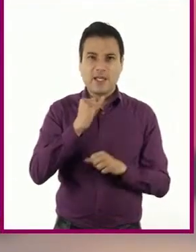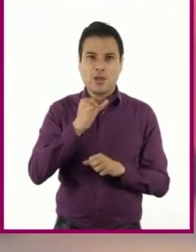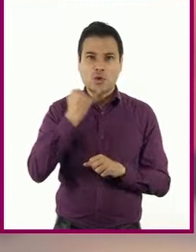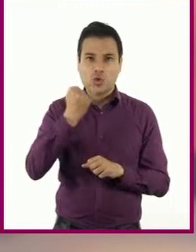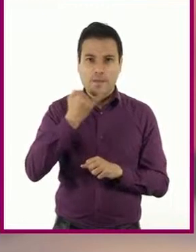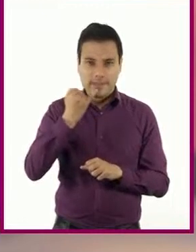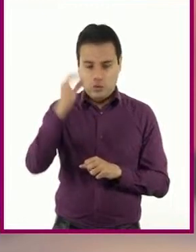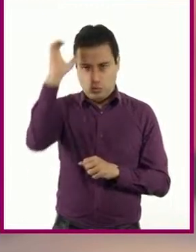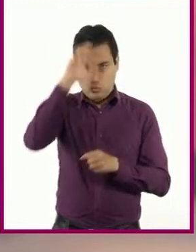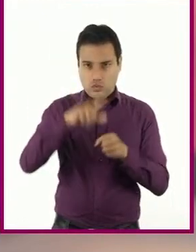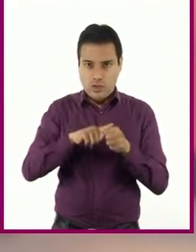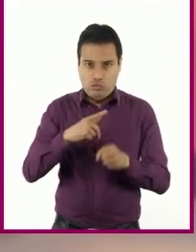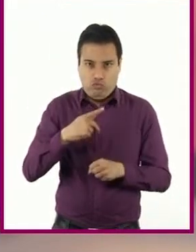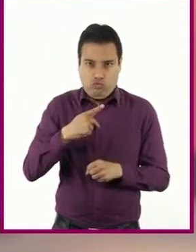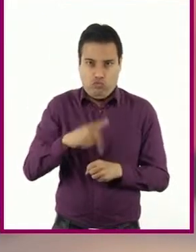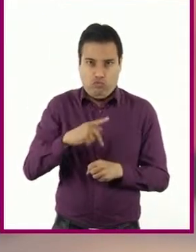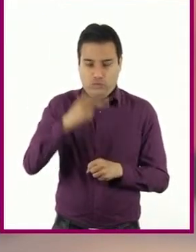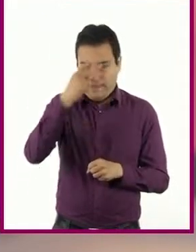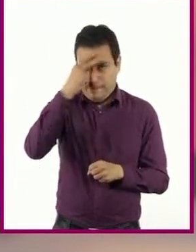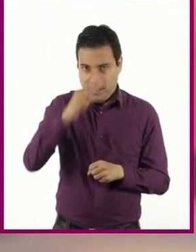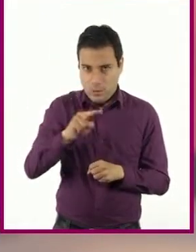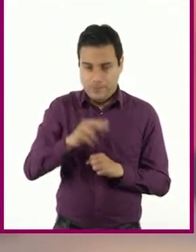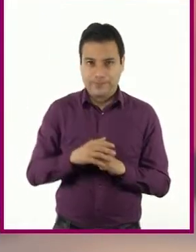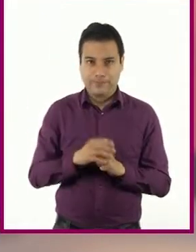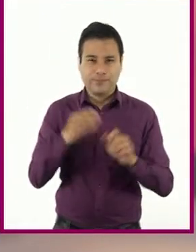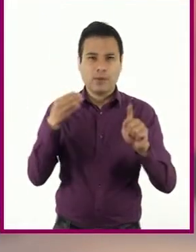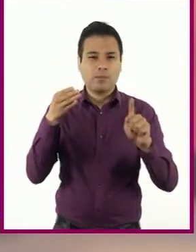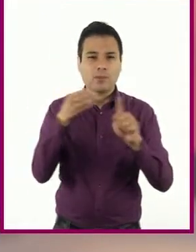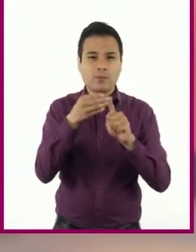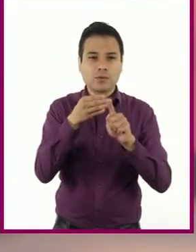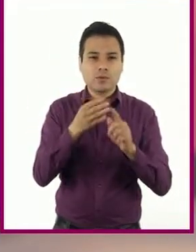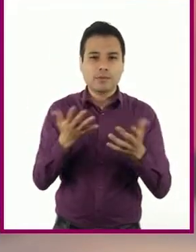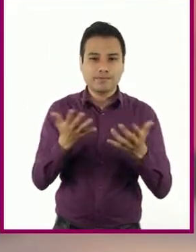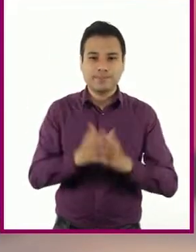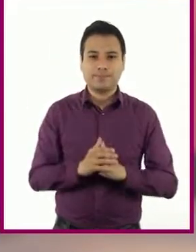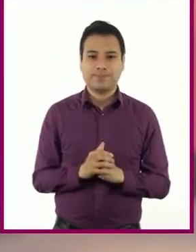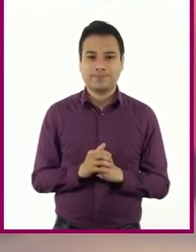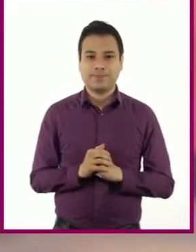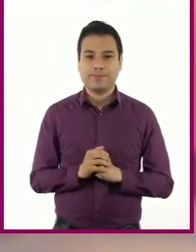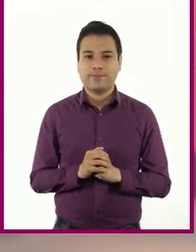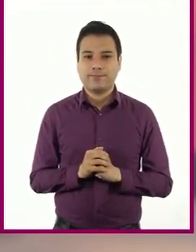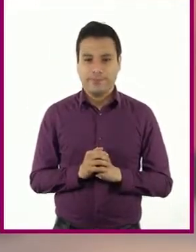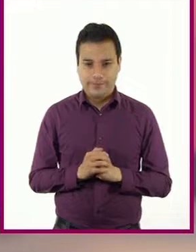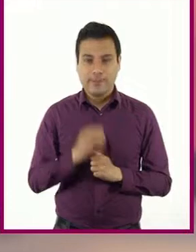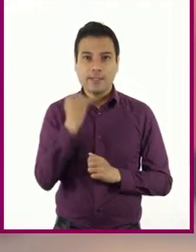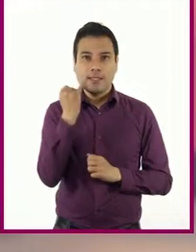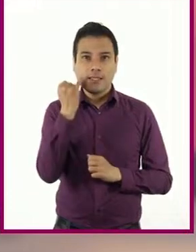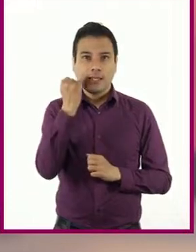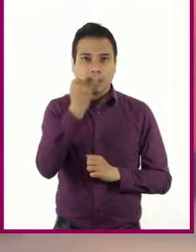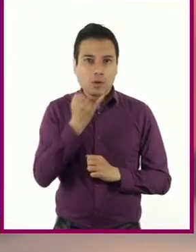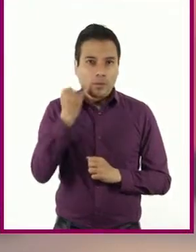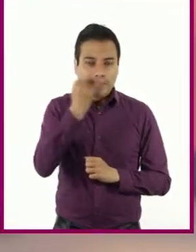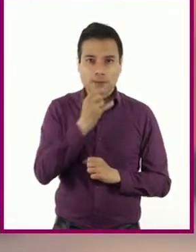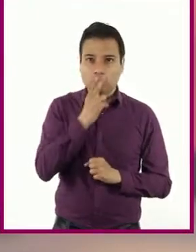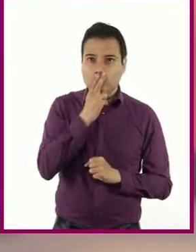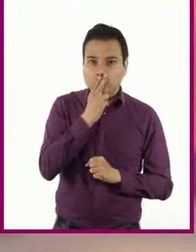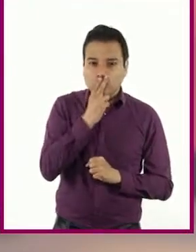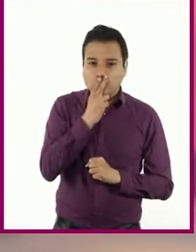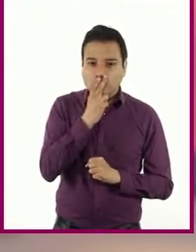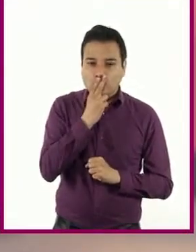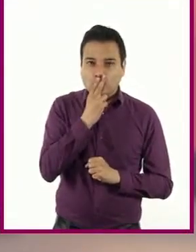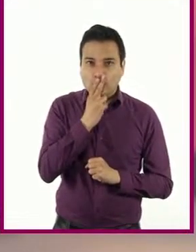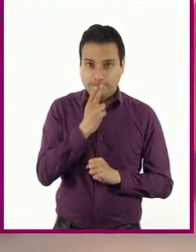pueblos originarios de México, el cual tiene como propósito reflexionar sobre la preservación de las lenguas y la eliminación